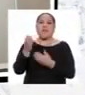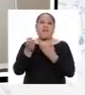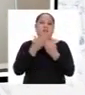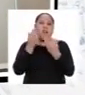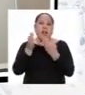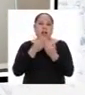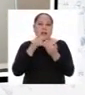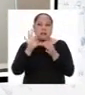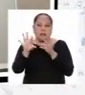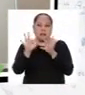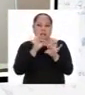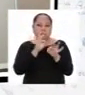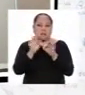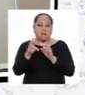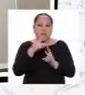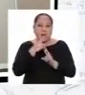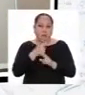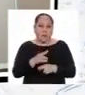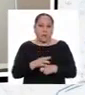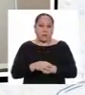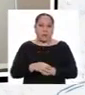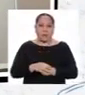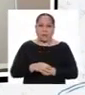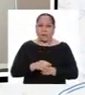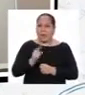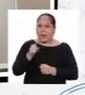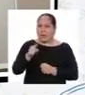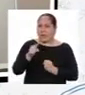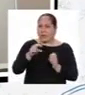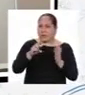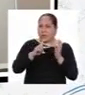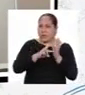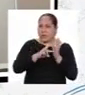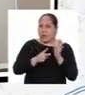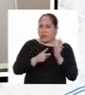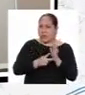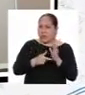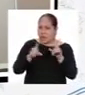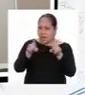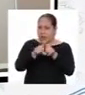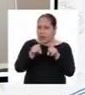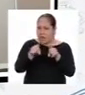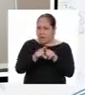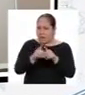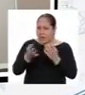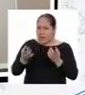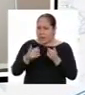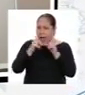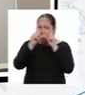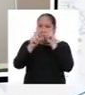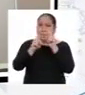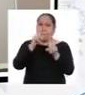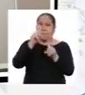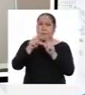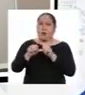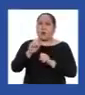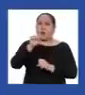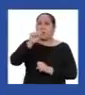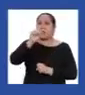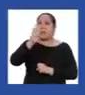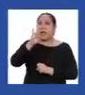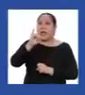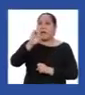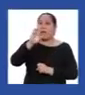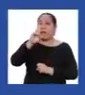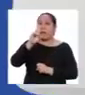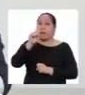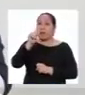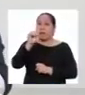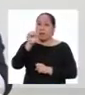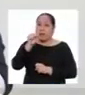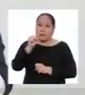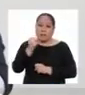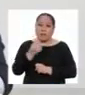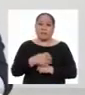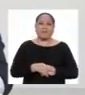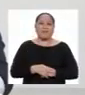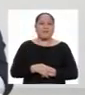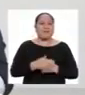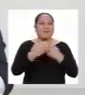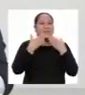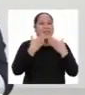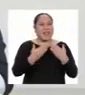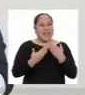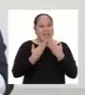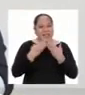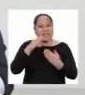datos fácilmente. ¿Esto significa que también existen las preguntas abiertas?